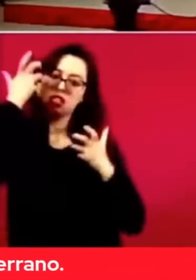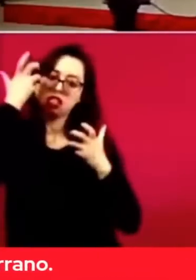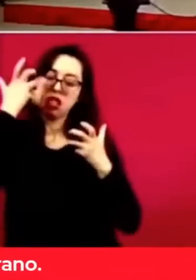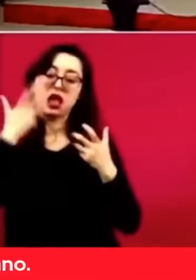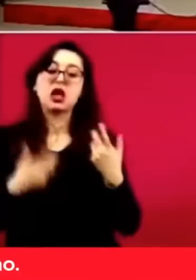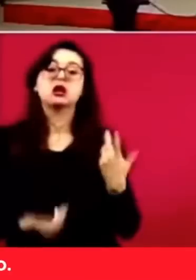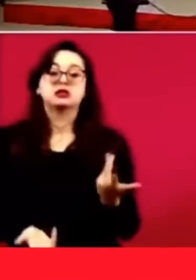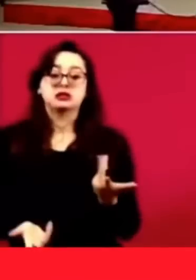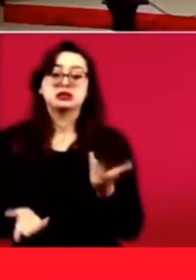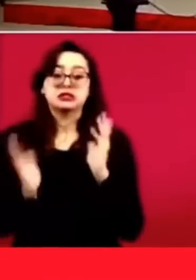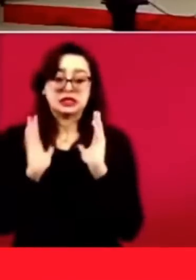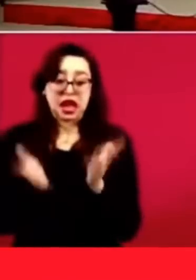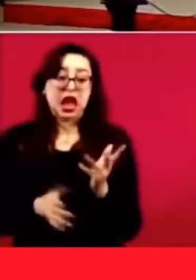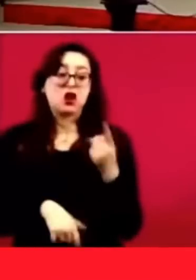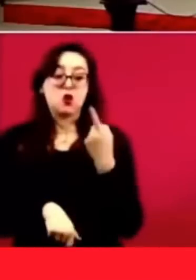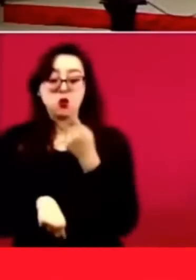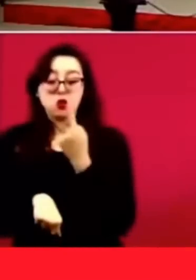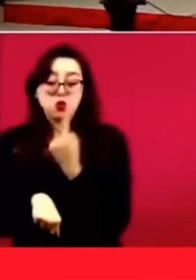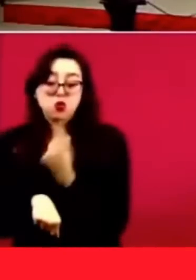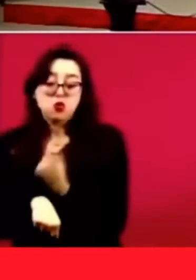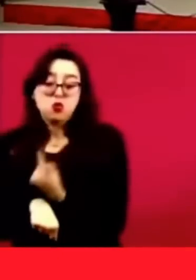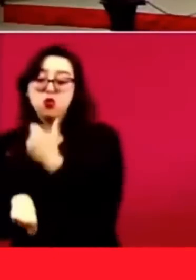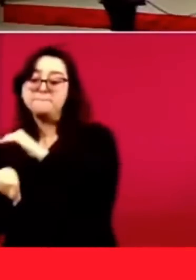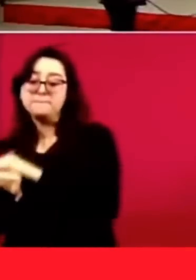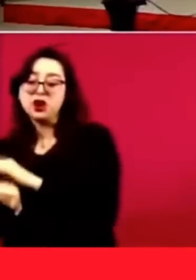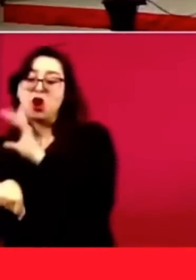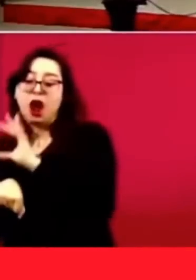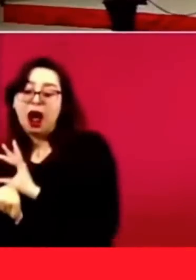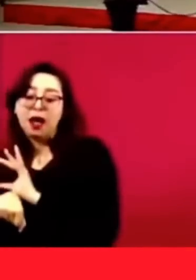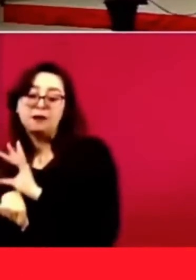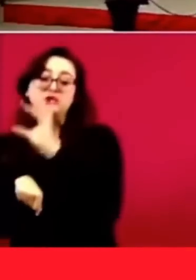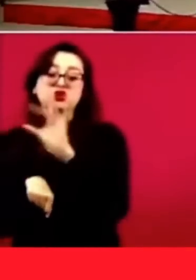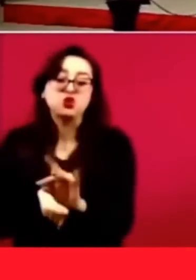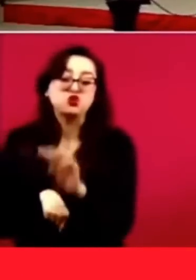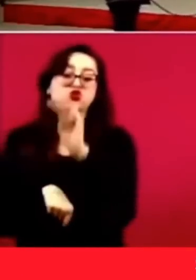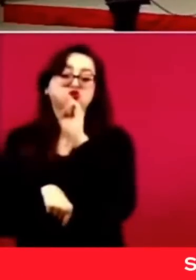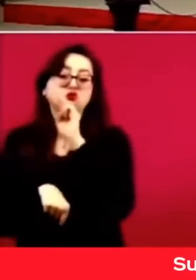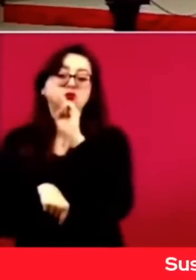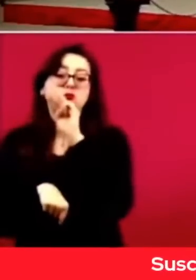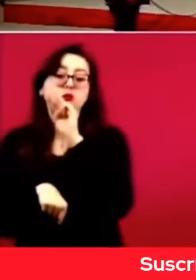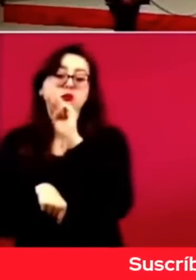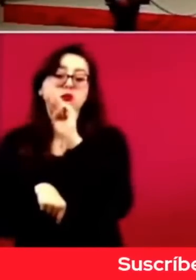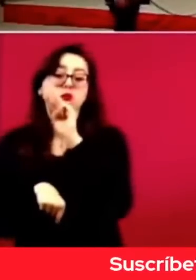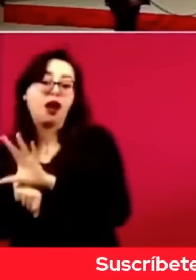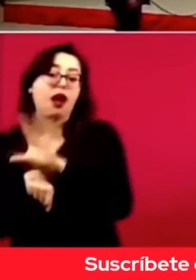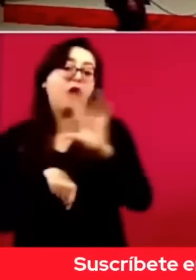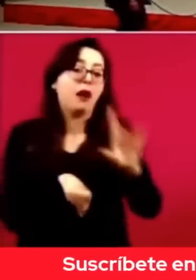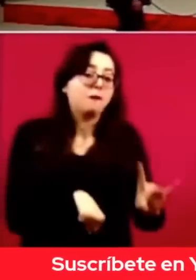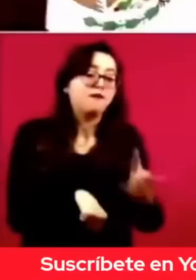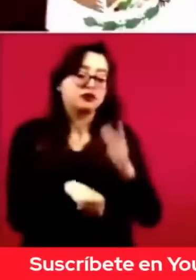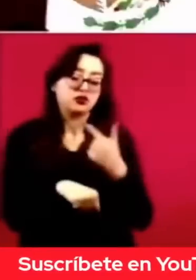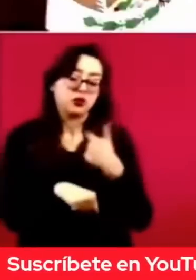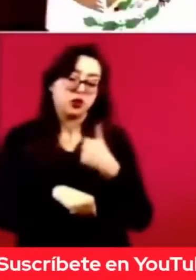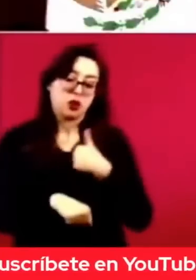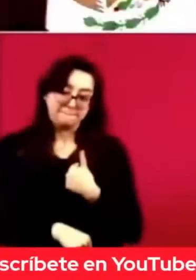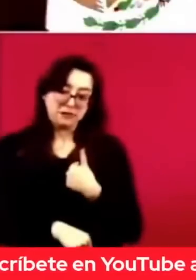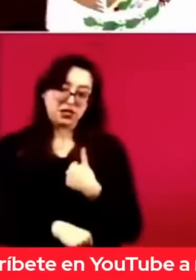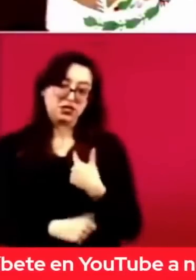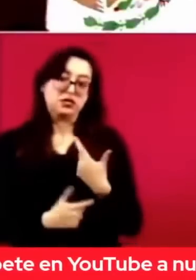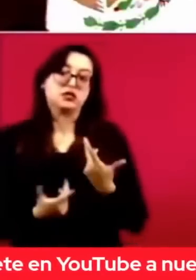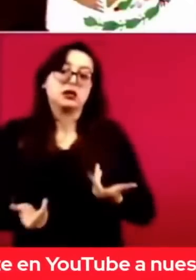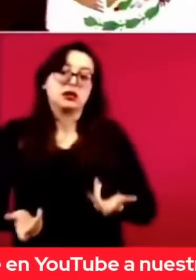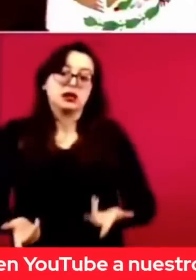comunicó a su mamá. Se lo trajeron de Mérida en avión militar. Lo están atendiendo de un evento